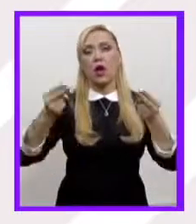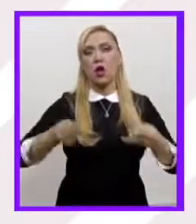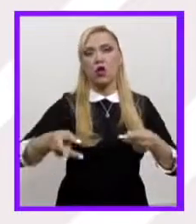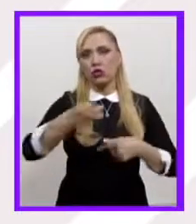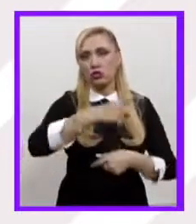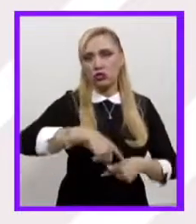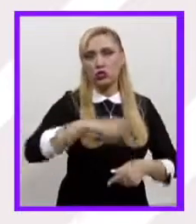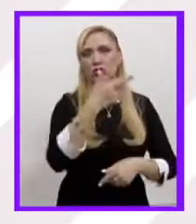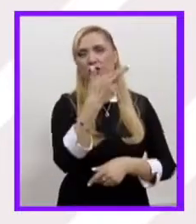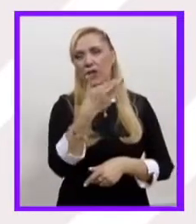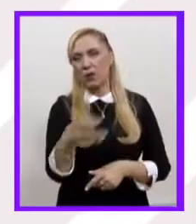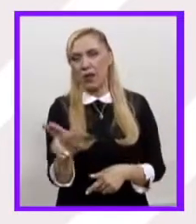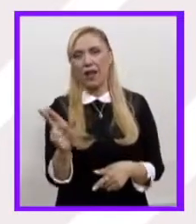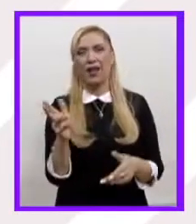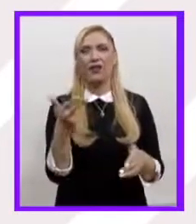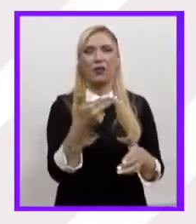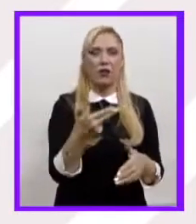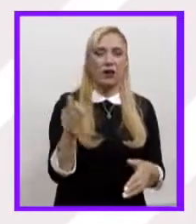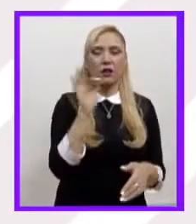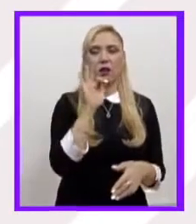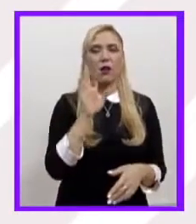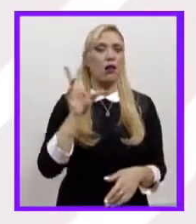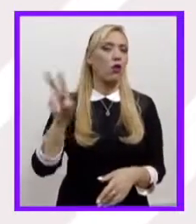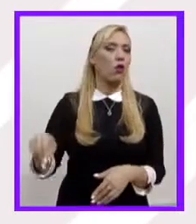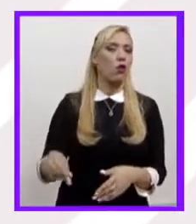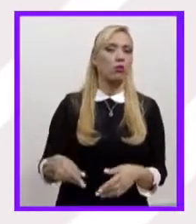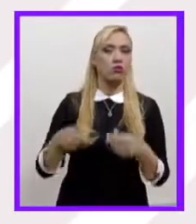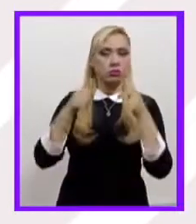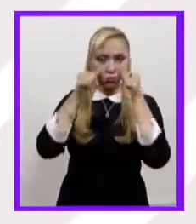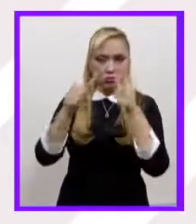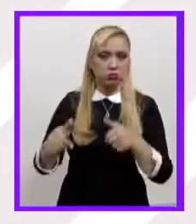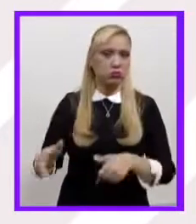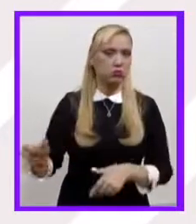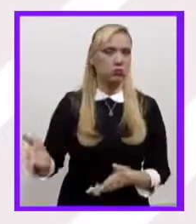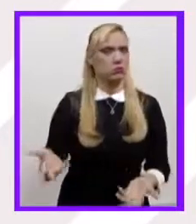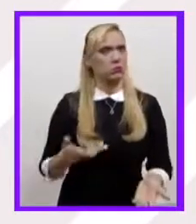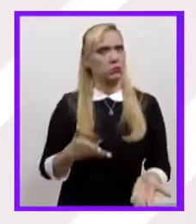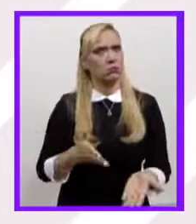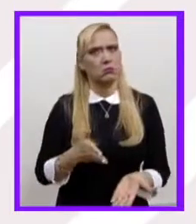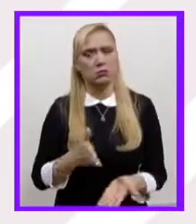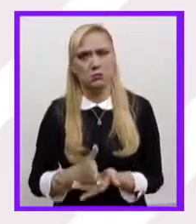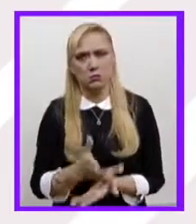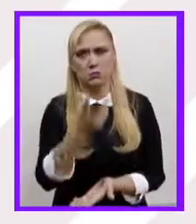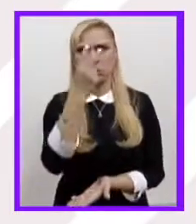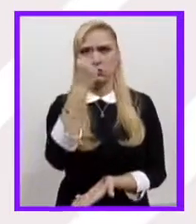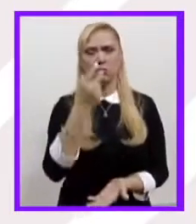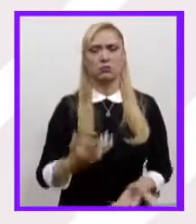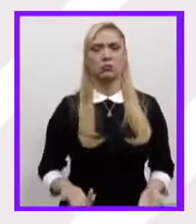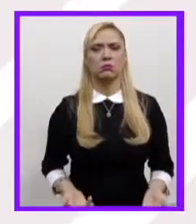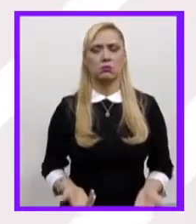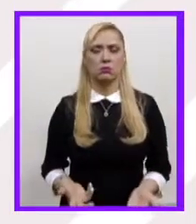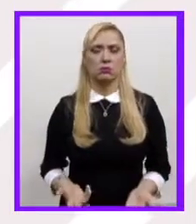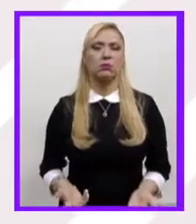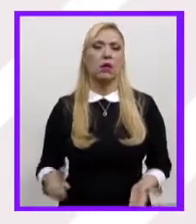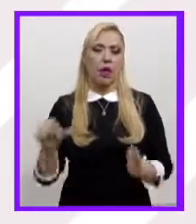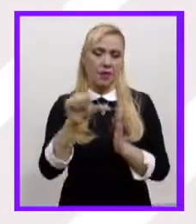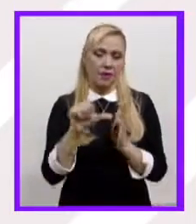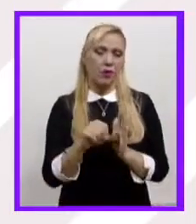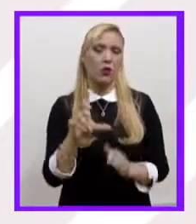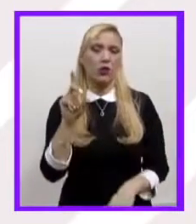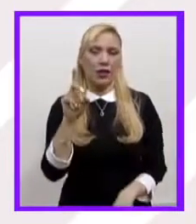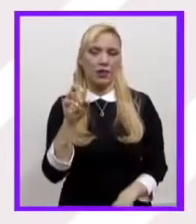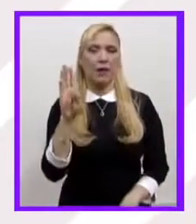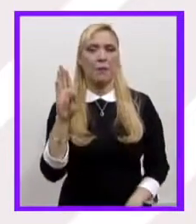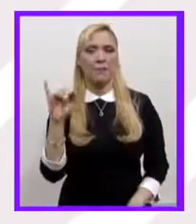que cometan alguna violación a la normativa. En este caso estamos buscando adicionar el artículo 30